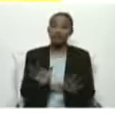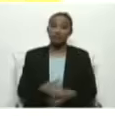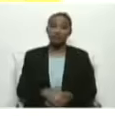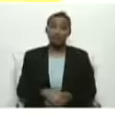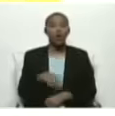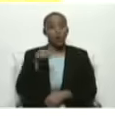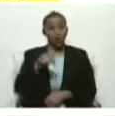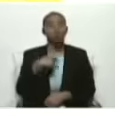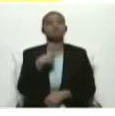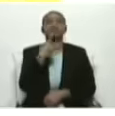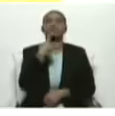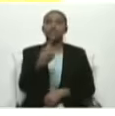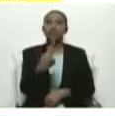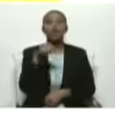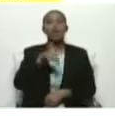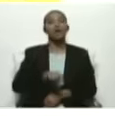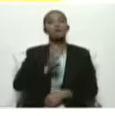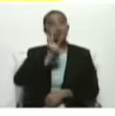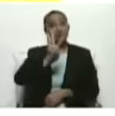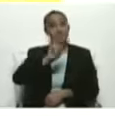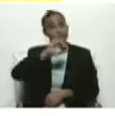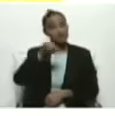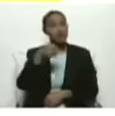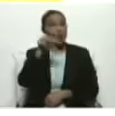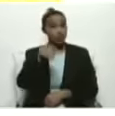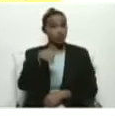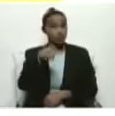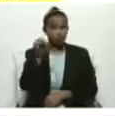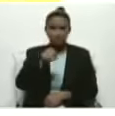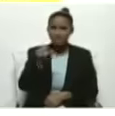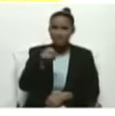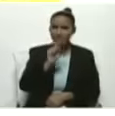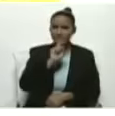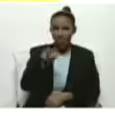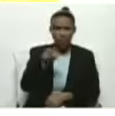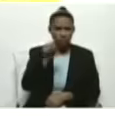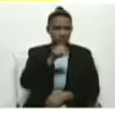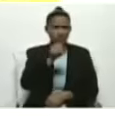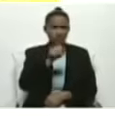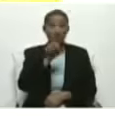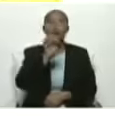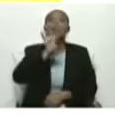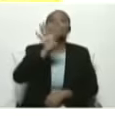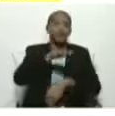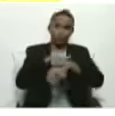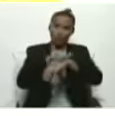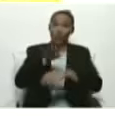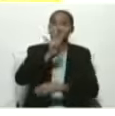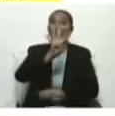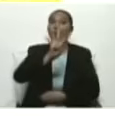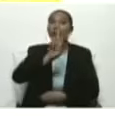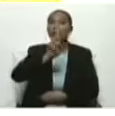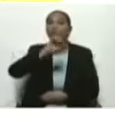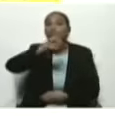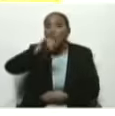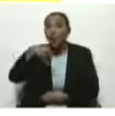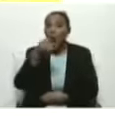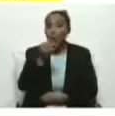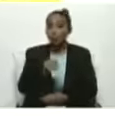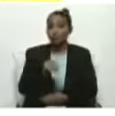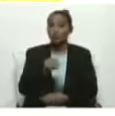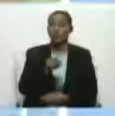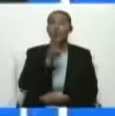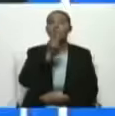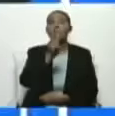Se los digo hoy, que es 3 de junio, ¿no? Hoy. 4 de junio. Se los digo hoy, 4 de junio, a 20